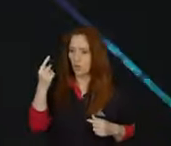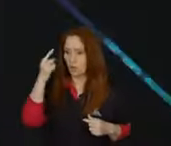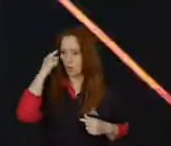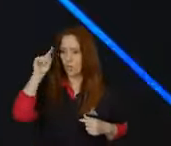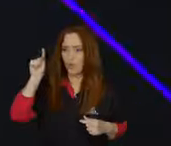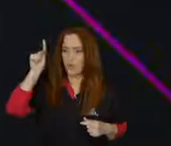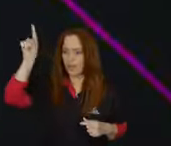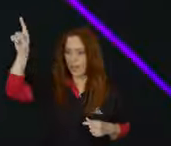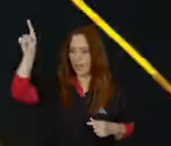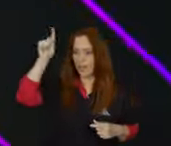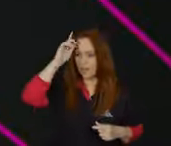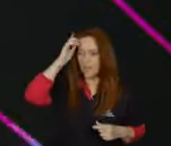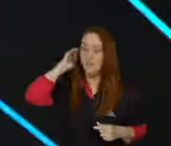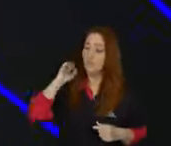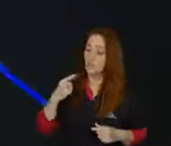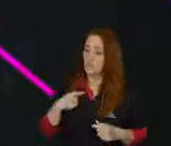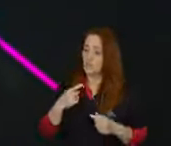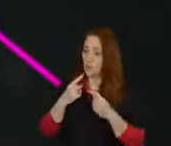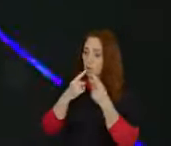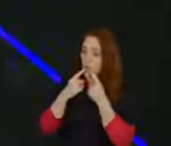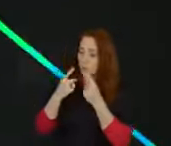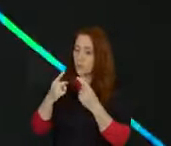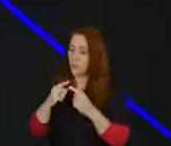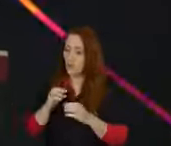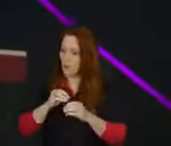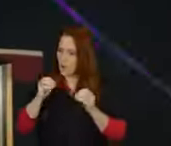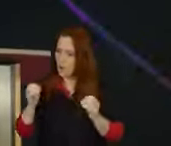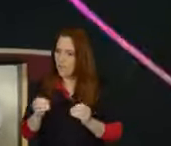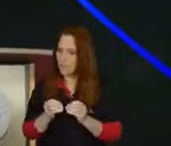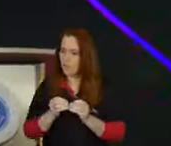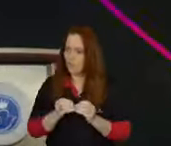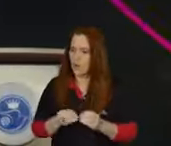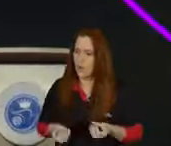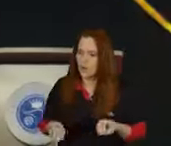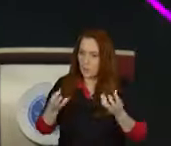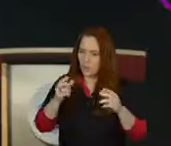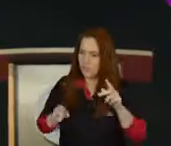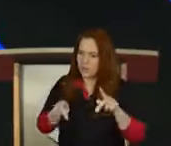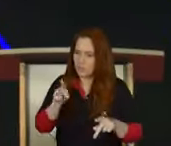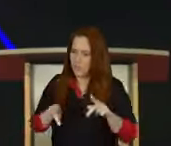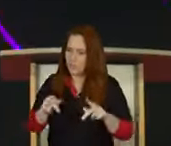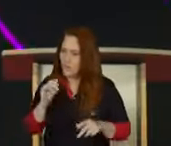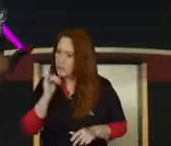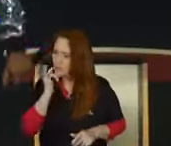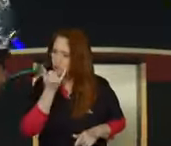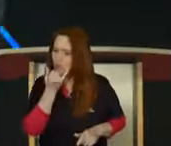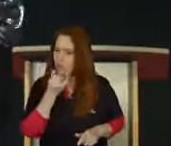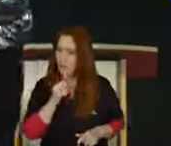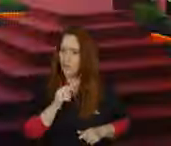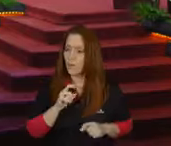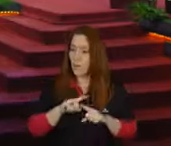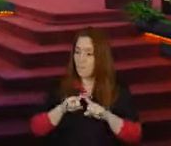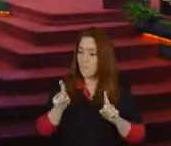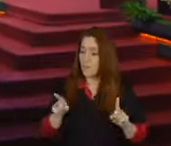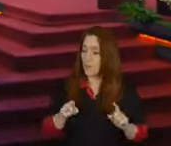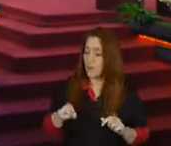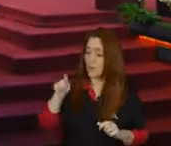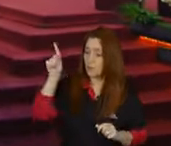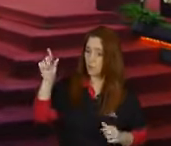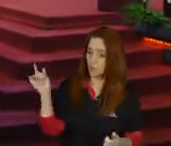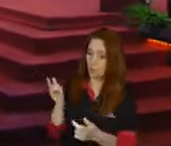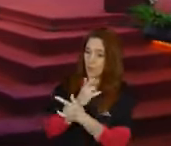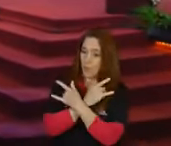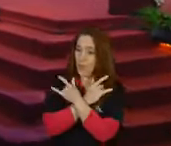cada segundo. Muchos me han fallado, muchos me han fallado, pero su amor es fiel. Que